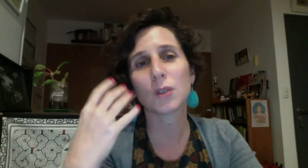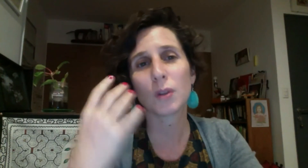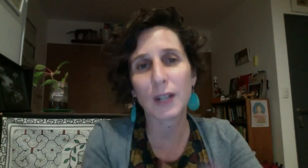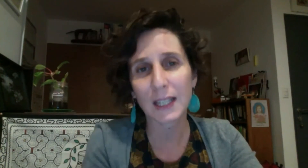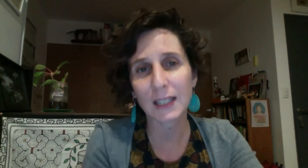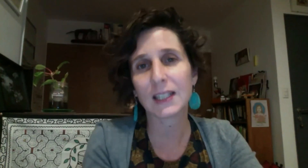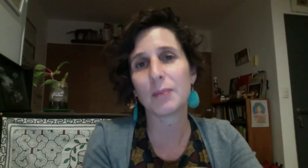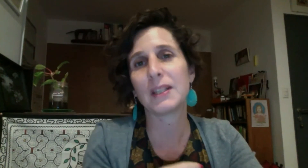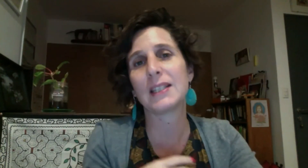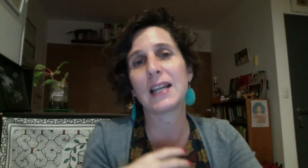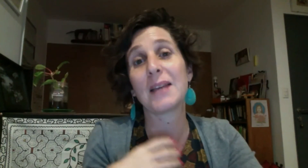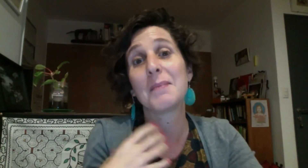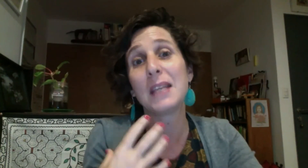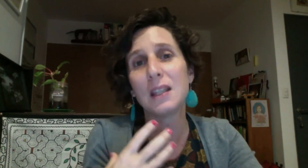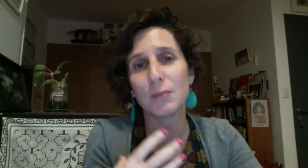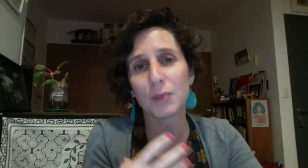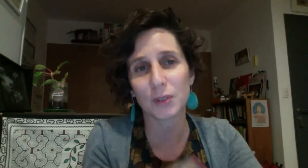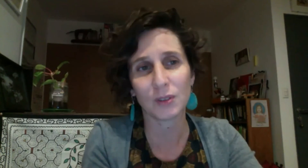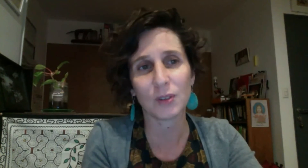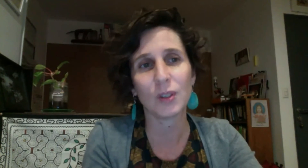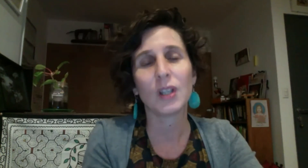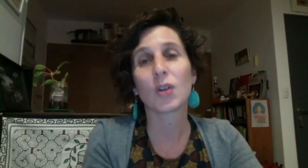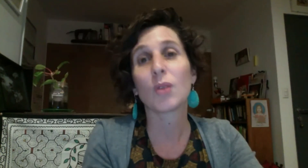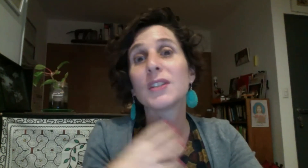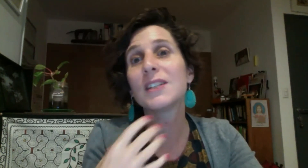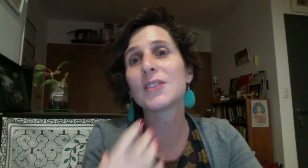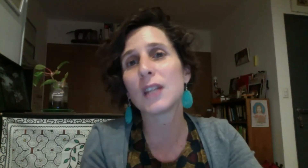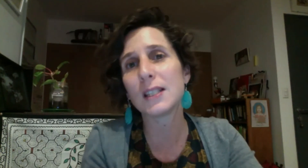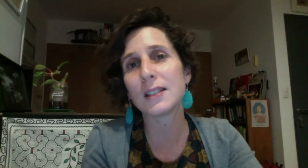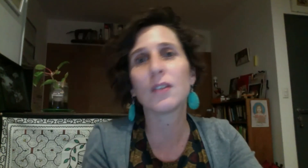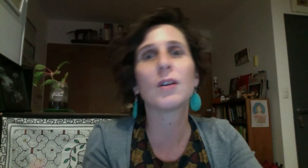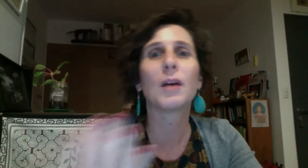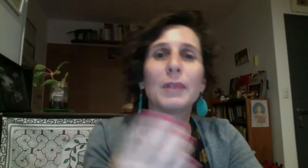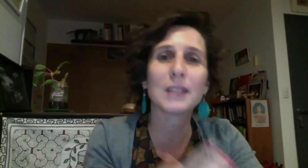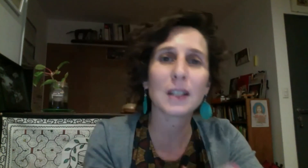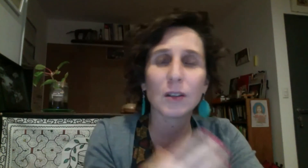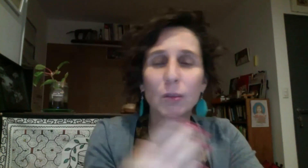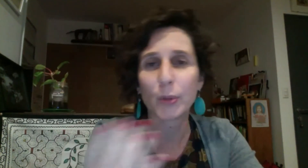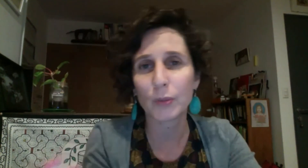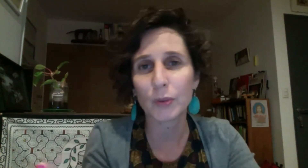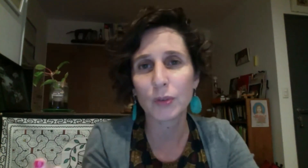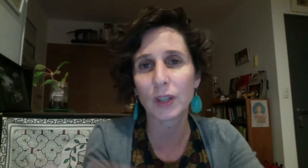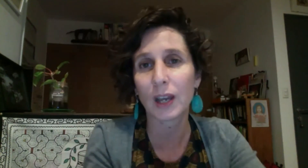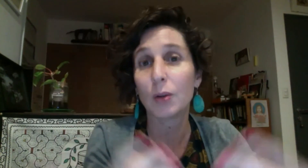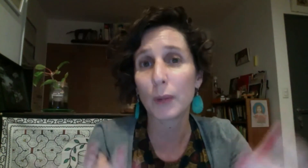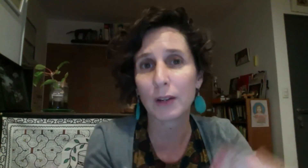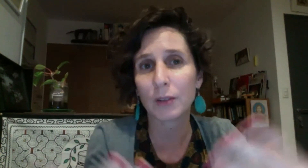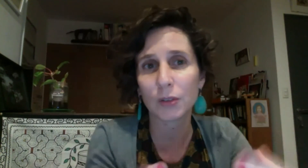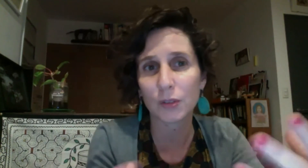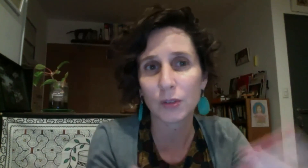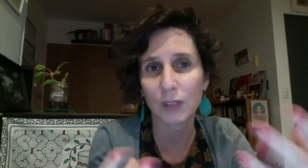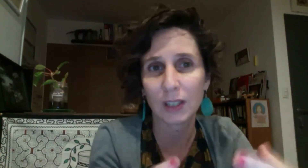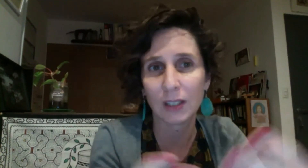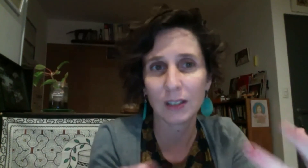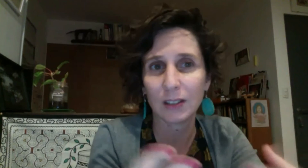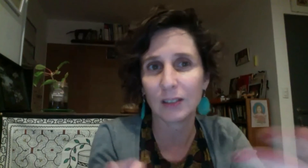vínculos, cómo garantizar aprendizajes mínimos, ¿no? Cómo seguir socializando a pesar que no podemos